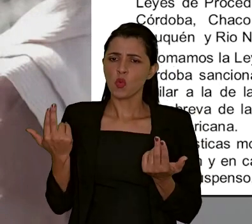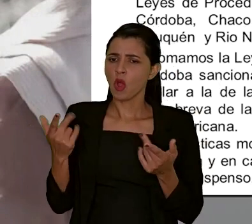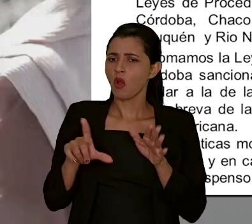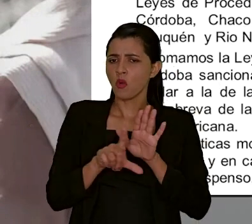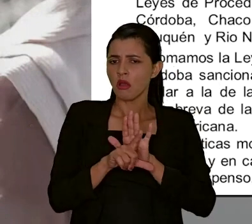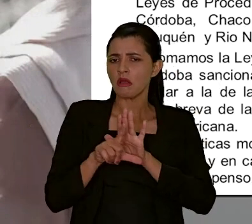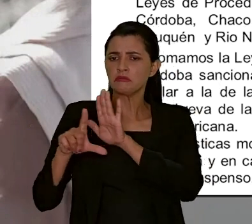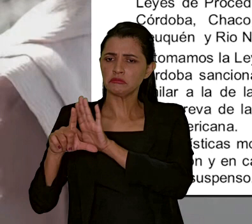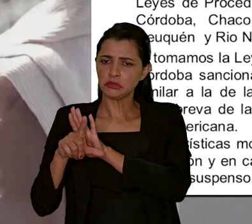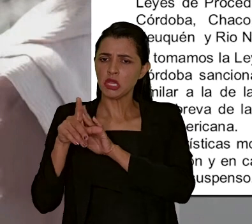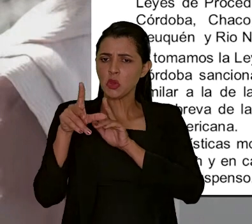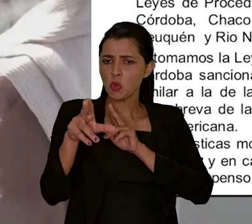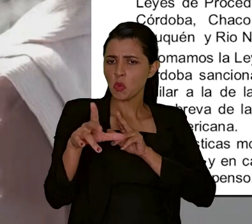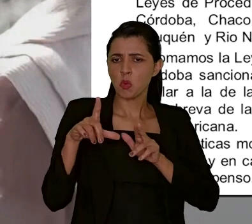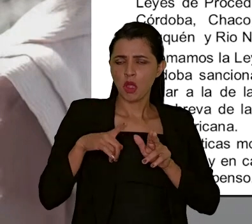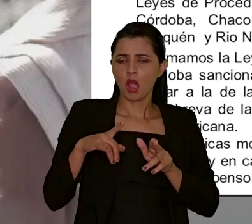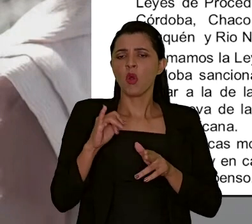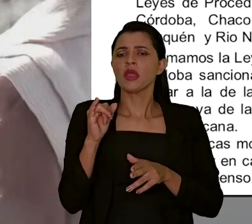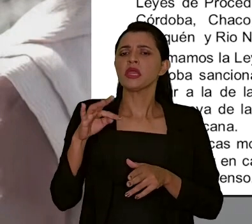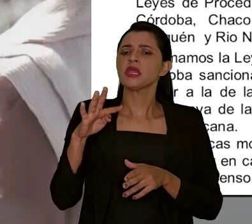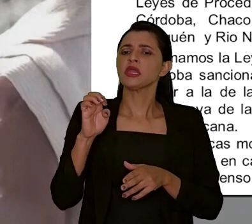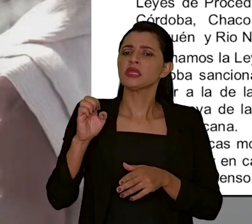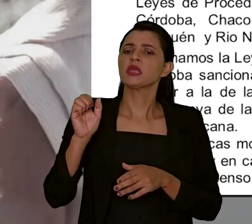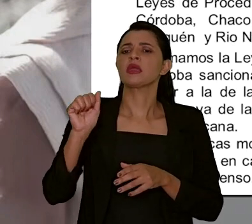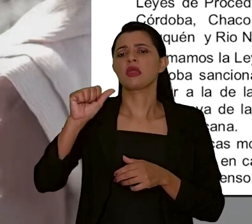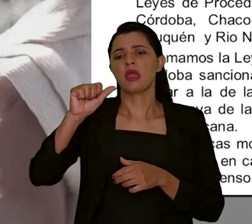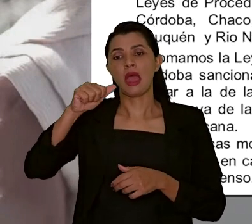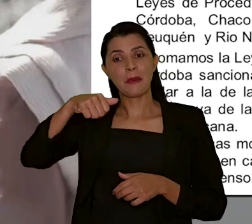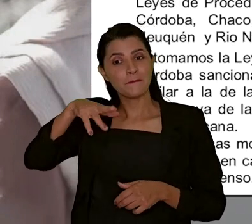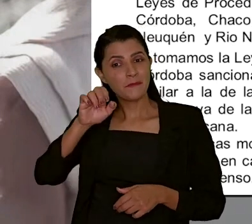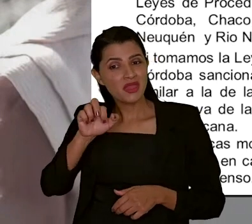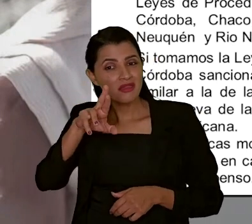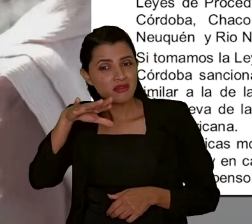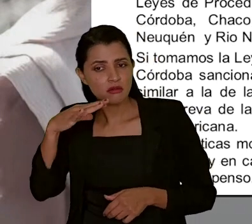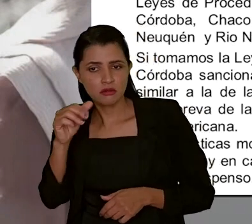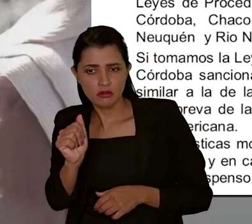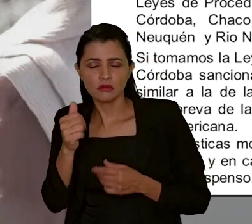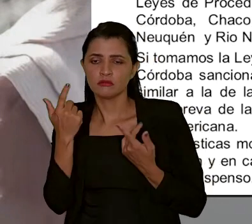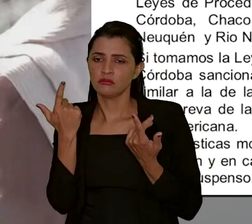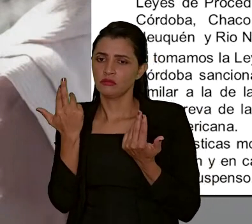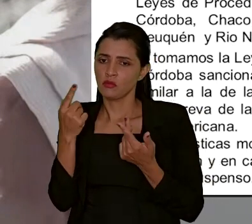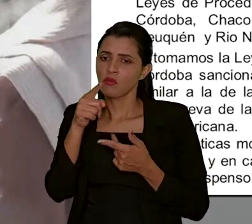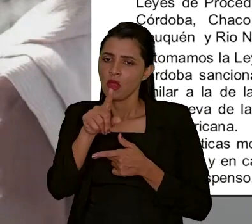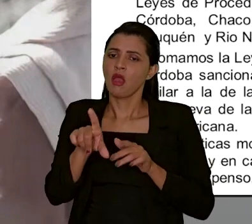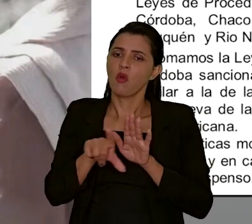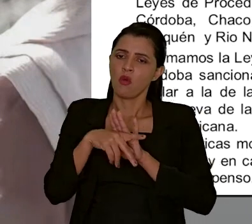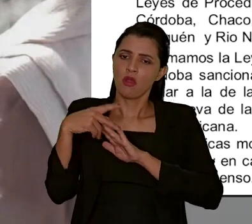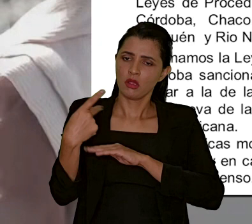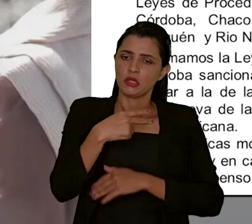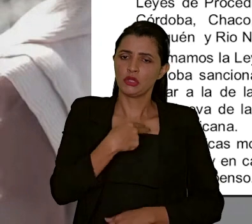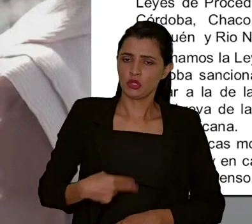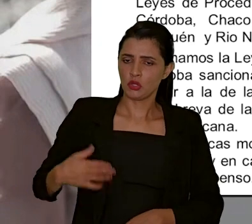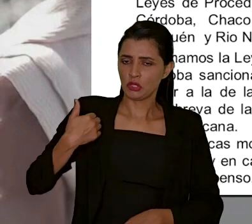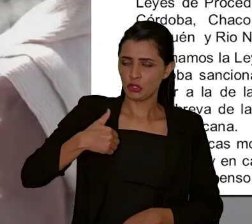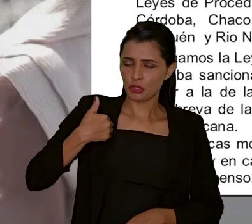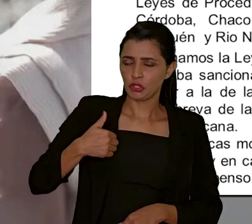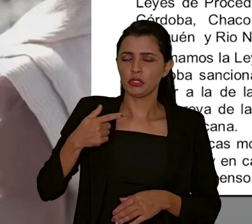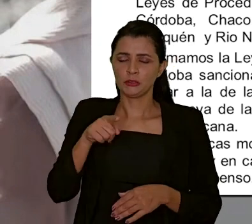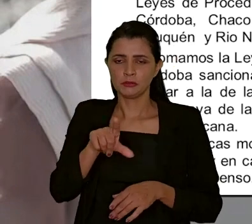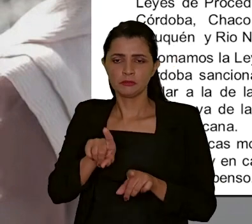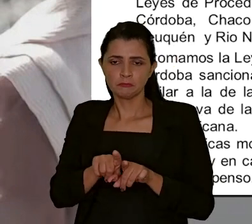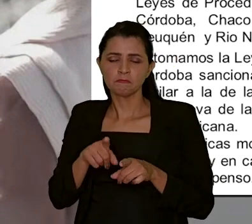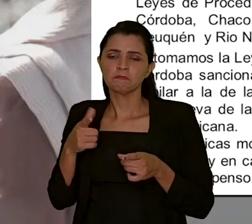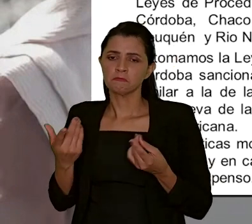ley modelo interamericana, en la cual tuvo participación activa la República Argentina. El trámite